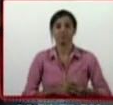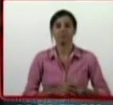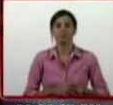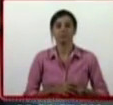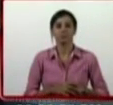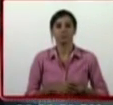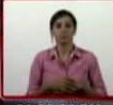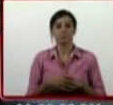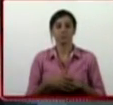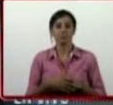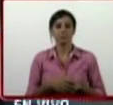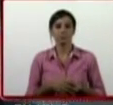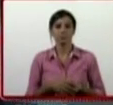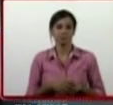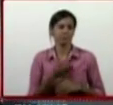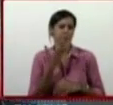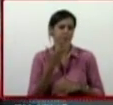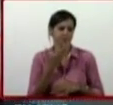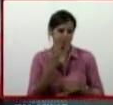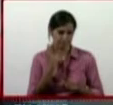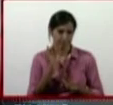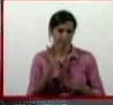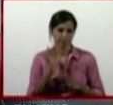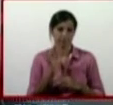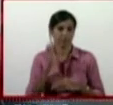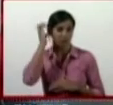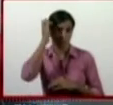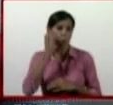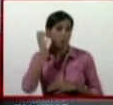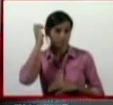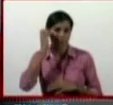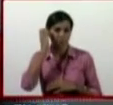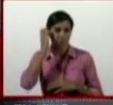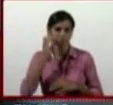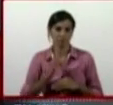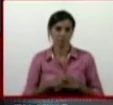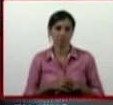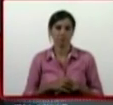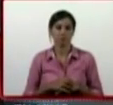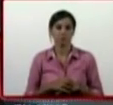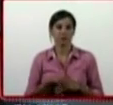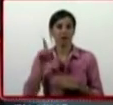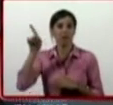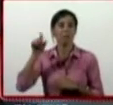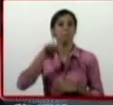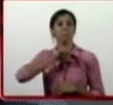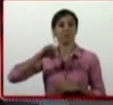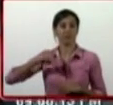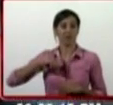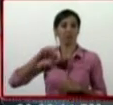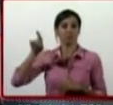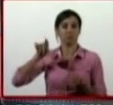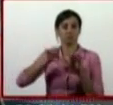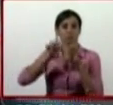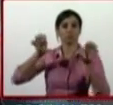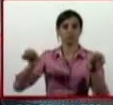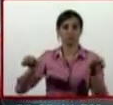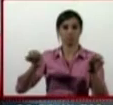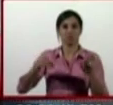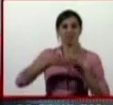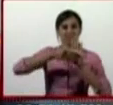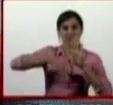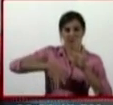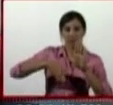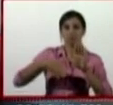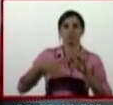Mientras, por ejemplo, en Europa están privatizando todos los derechos, entre